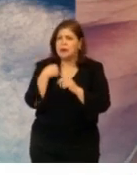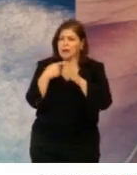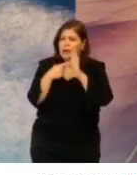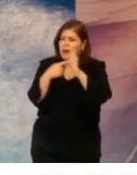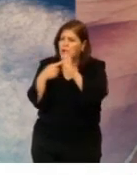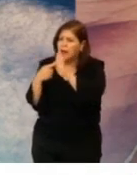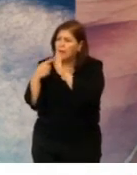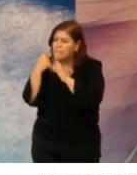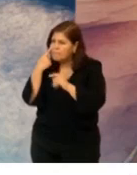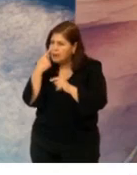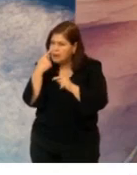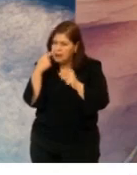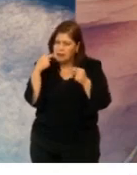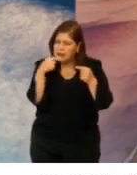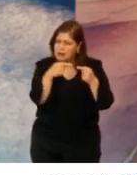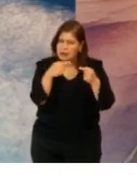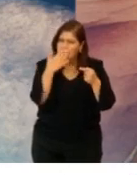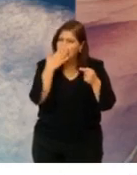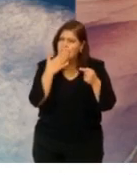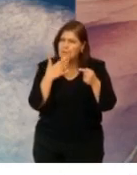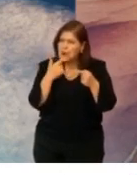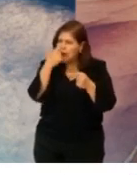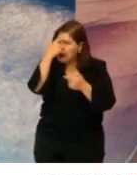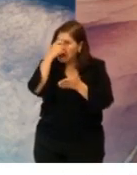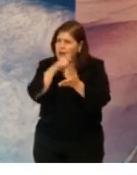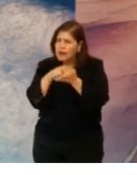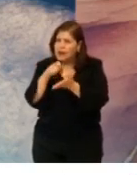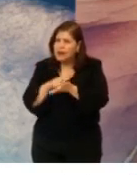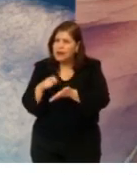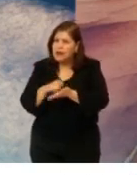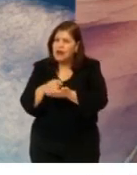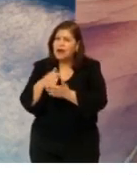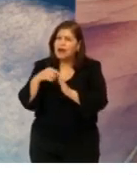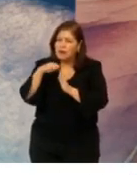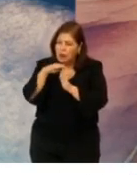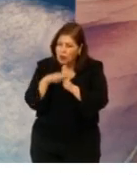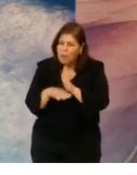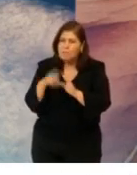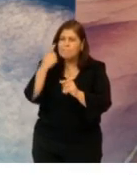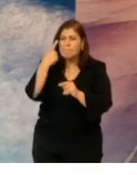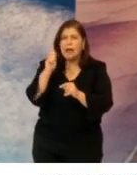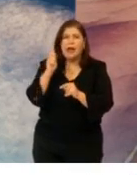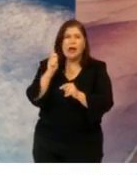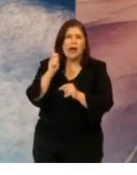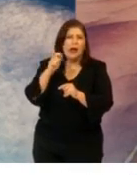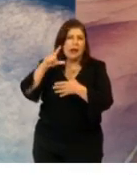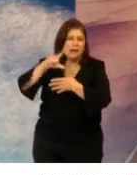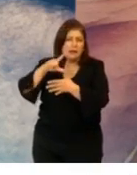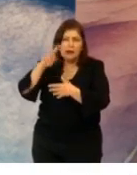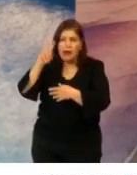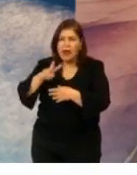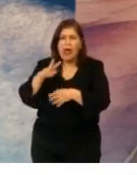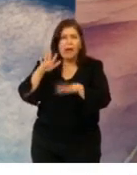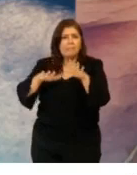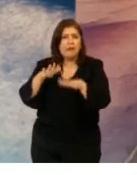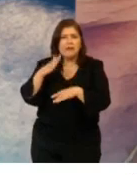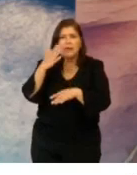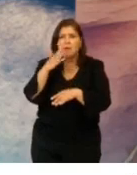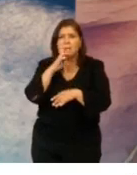profesores cómo sus bibliografías no tienen autores latinoamericanos. A pesar de que en algunas carreras los mejores son